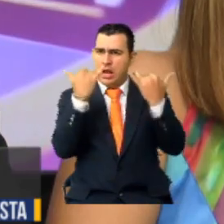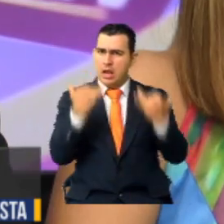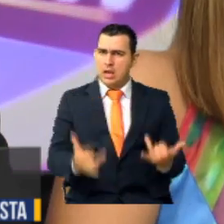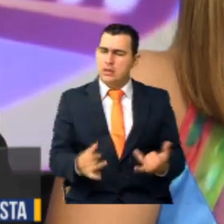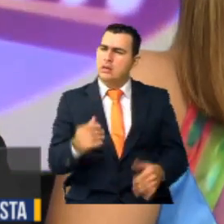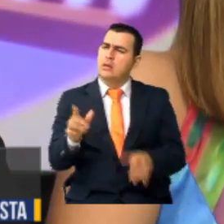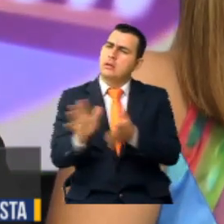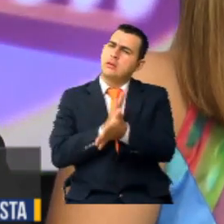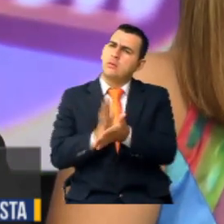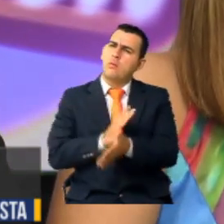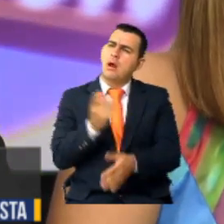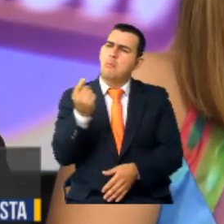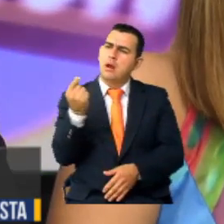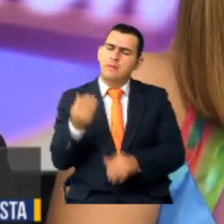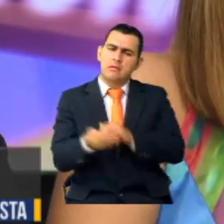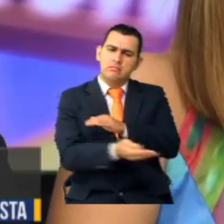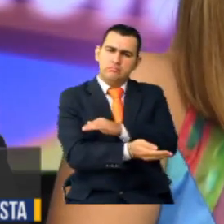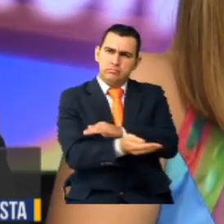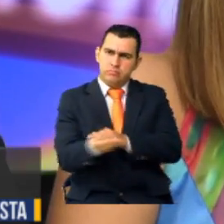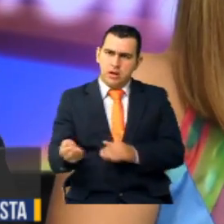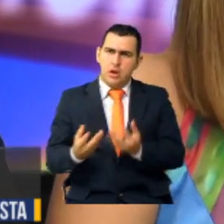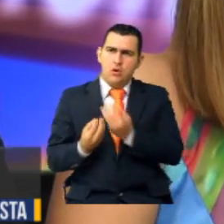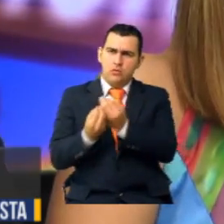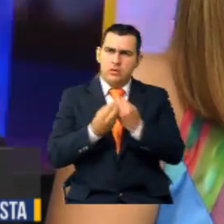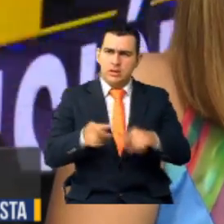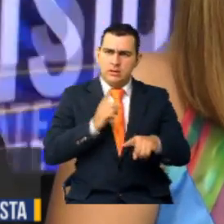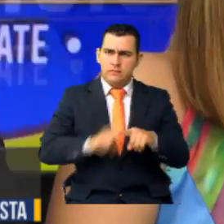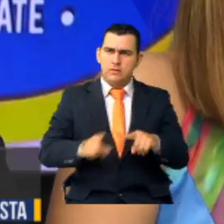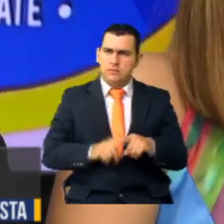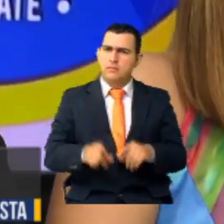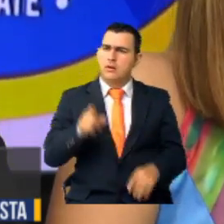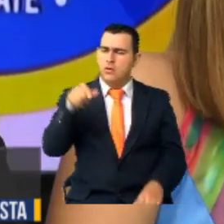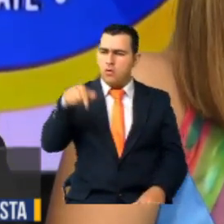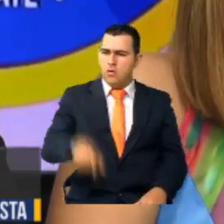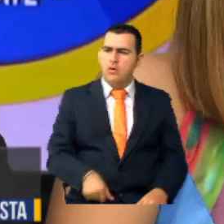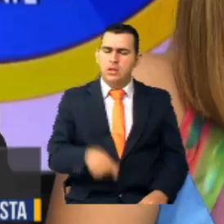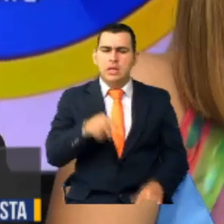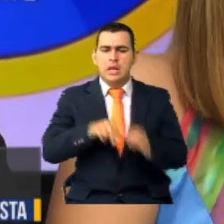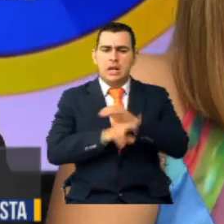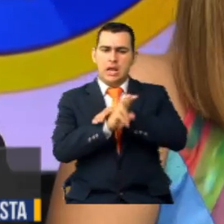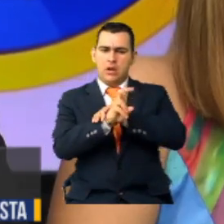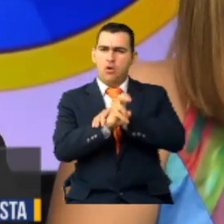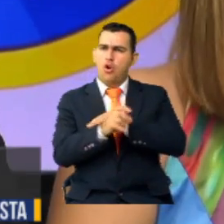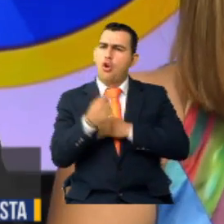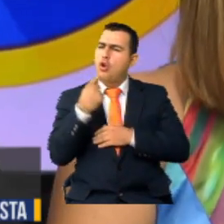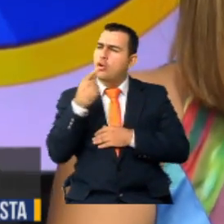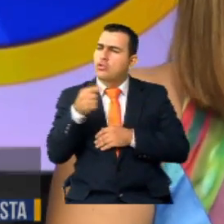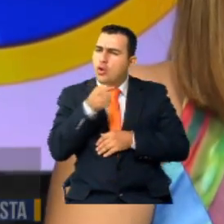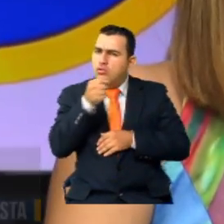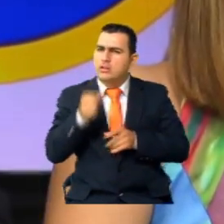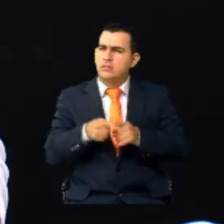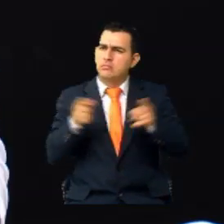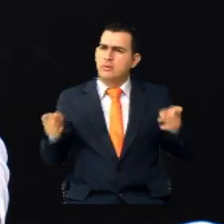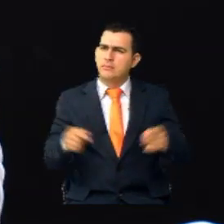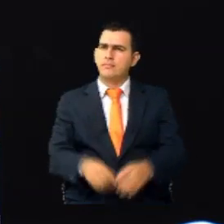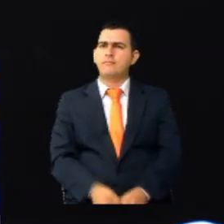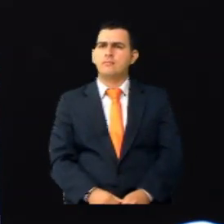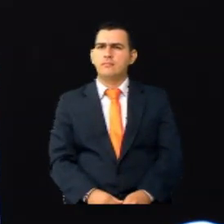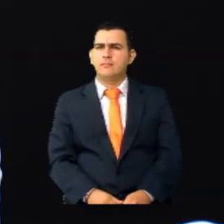Barrancabermeja recogiendo plata en la alcaldía con concejales, en fin. Fue noticia nacional en Caracol hoy. Su opinión, candidata.